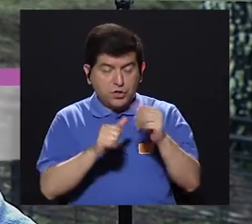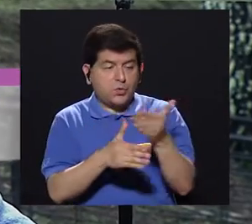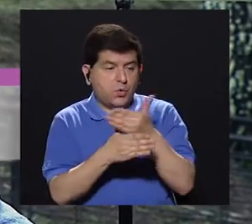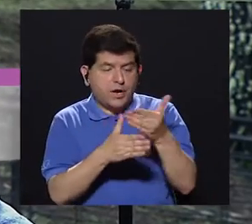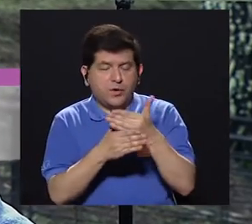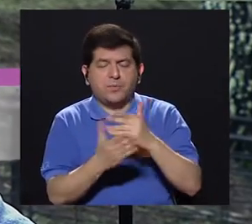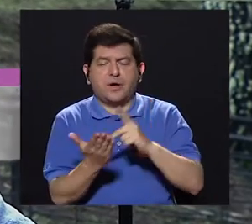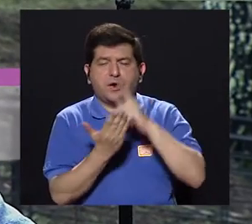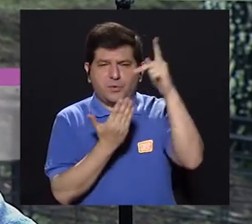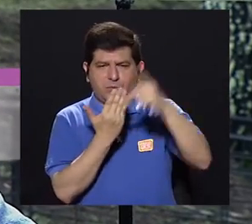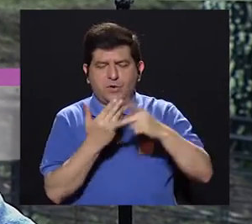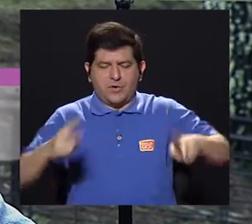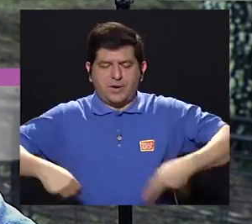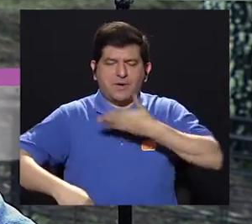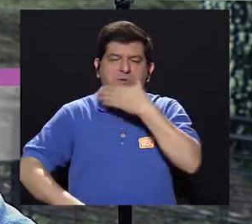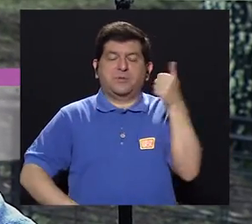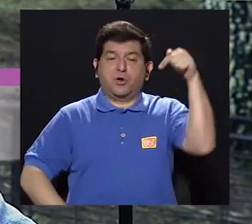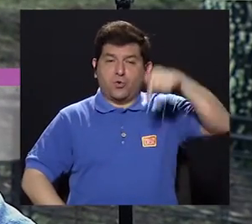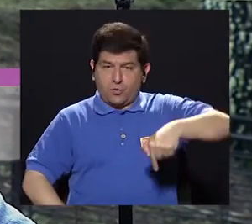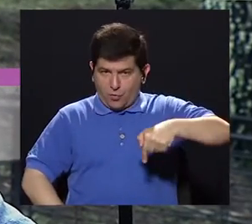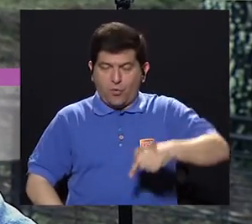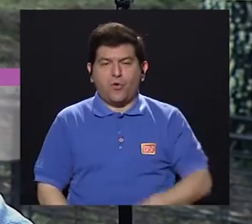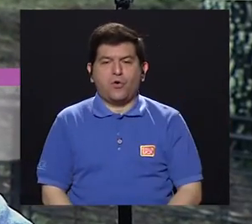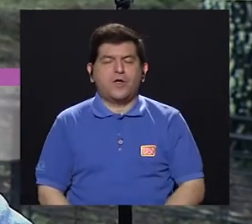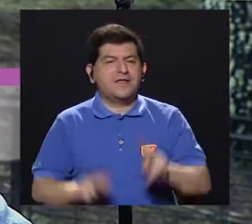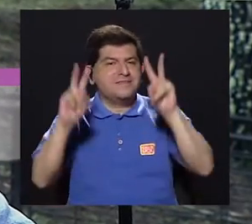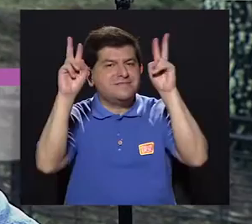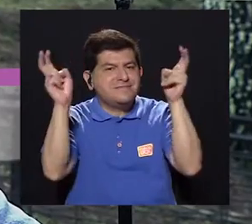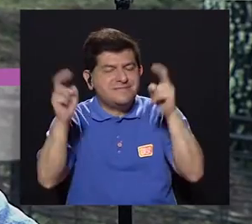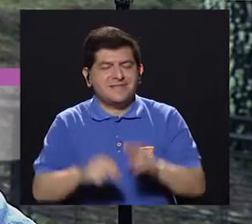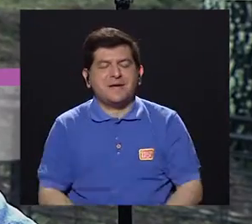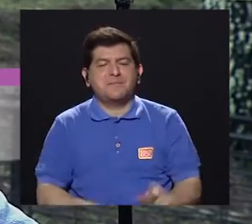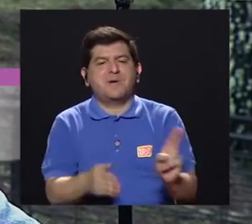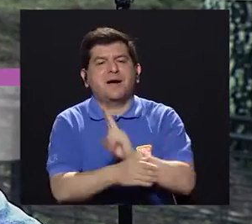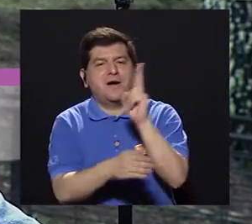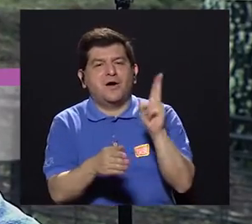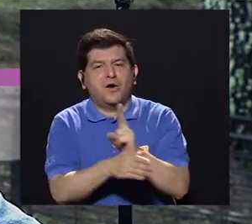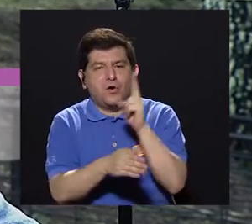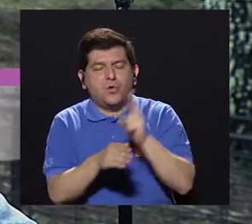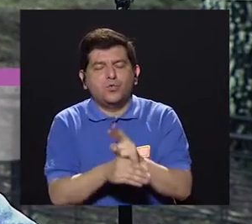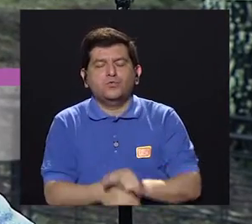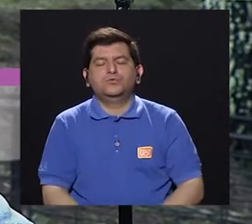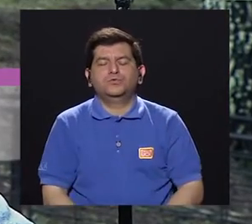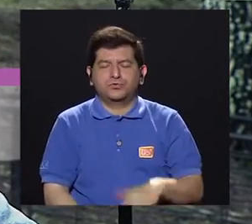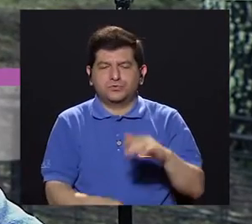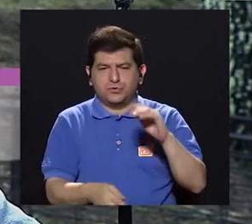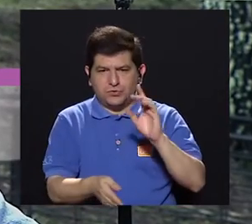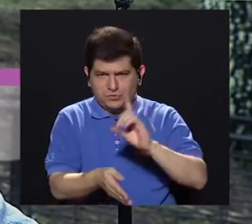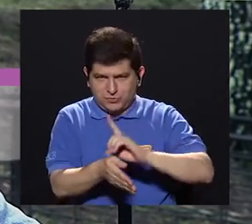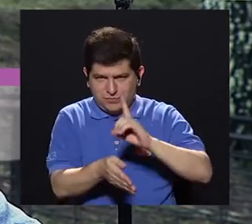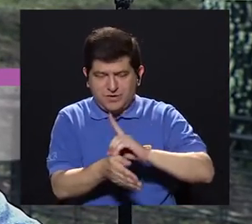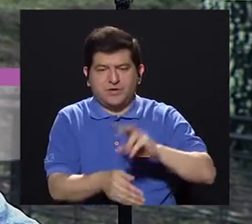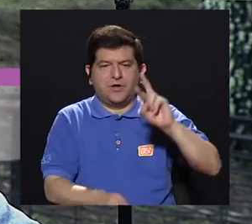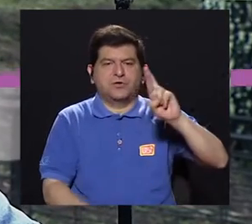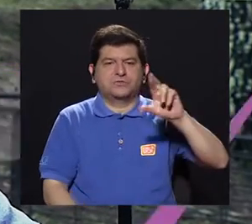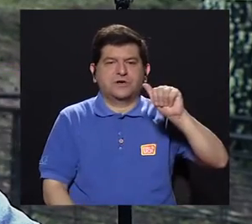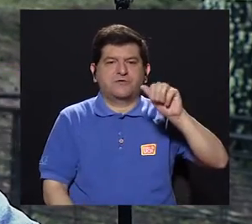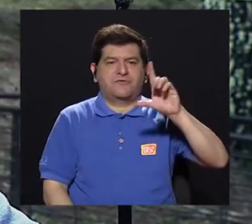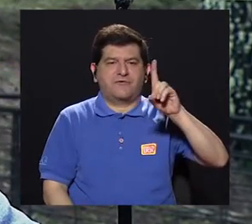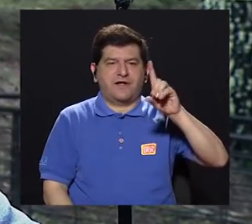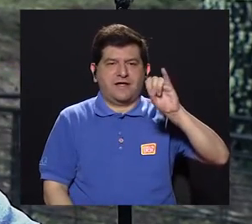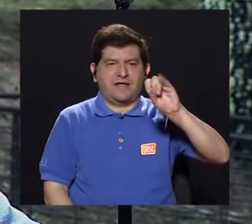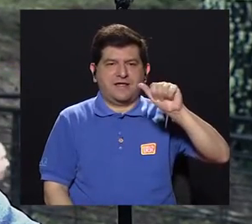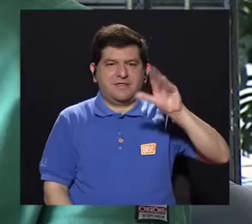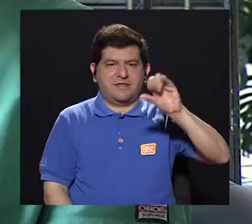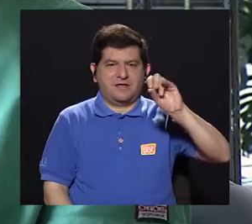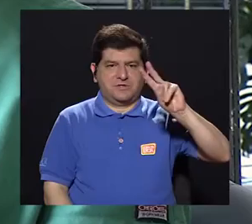Continuamos compartiendo su telerrevista Vivir Mejor el día de hoy con el tema de los usos médicos de la radiación, y para esto